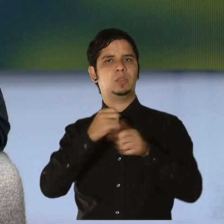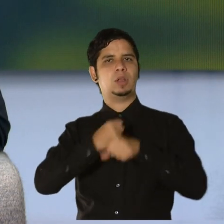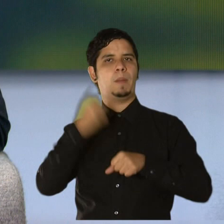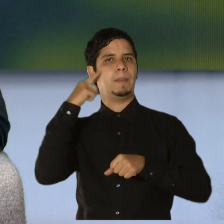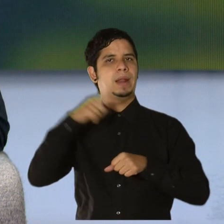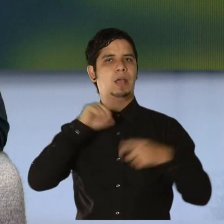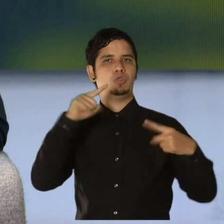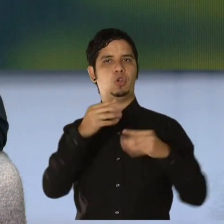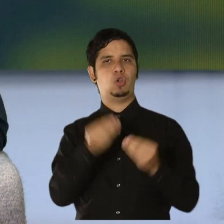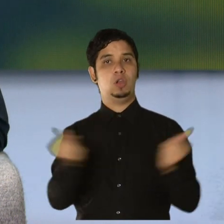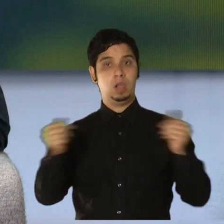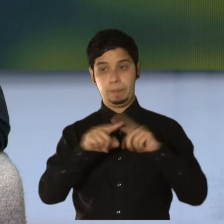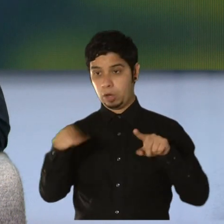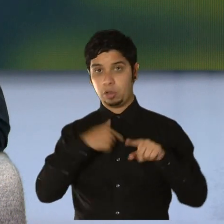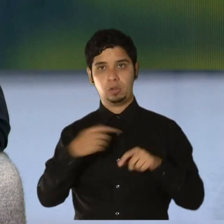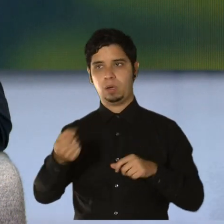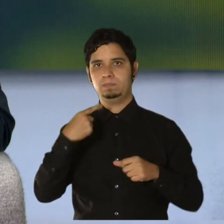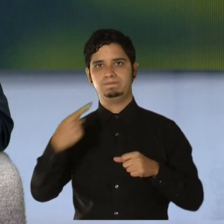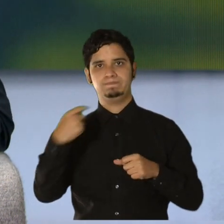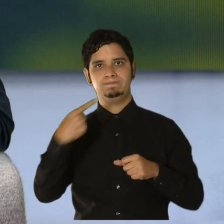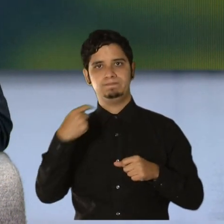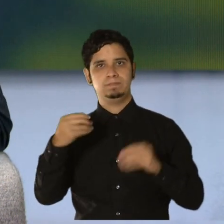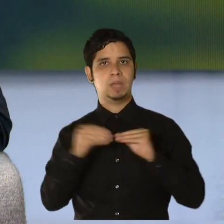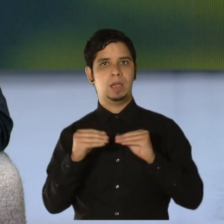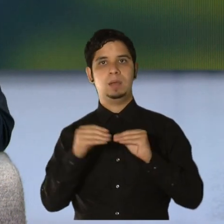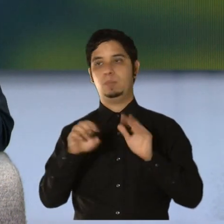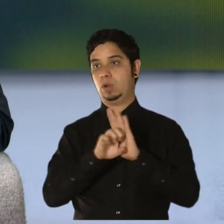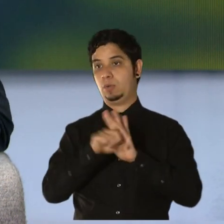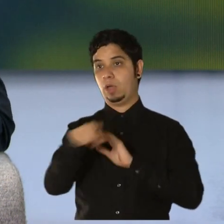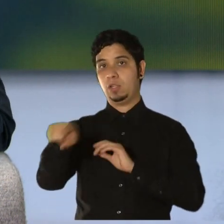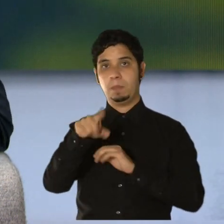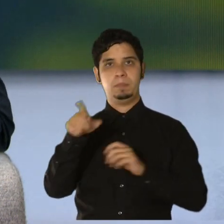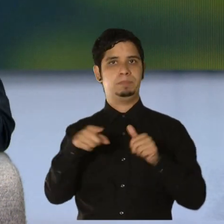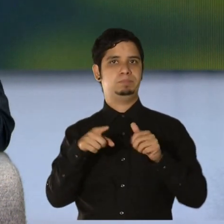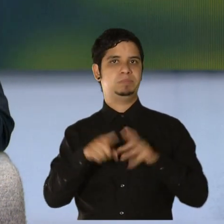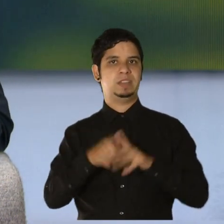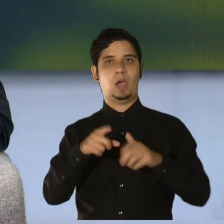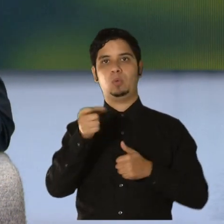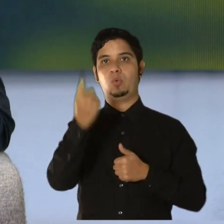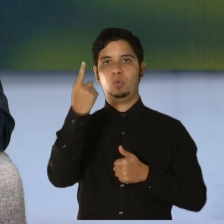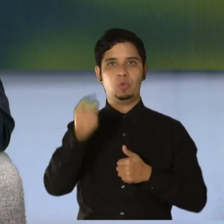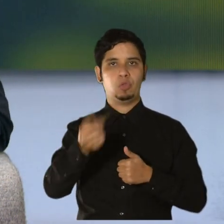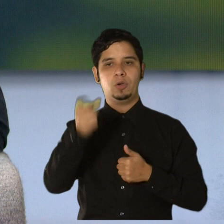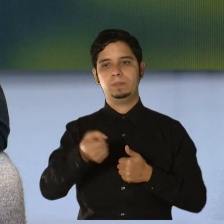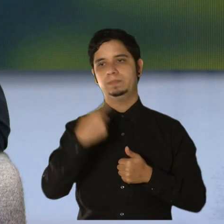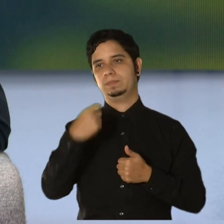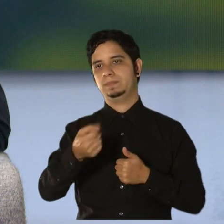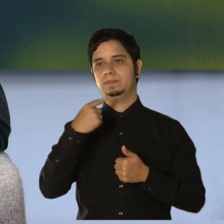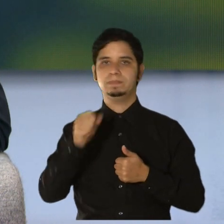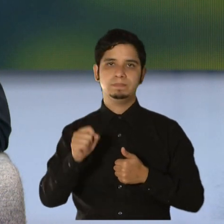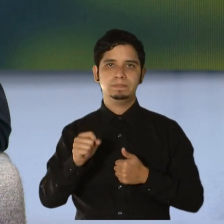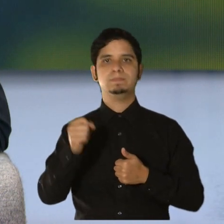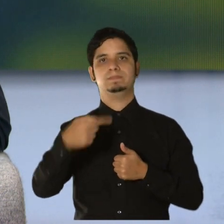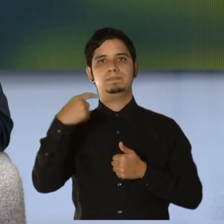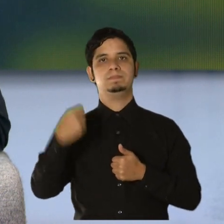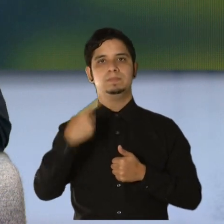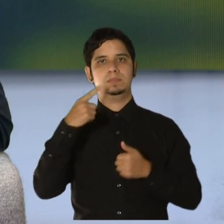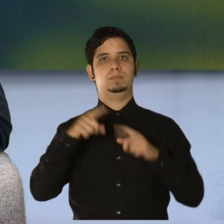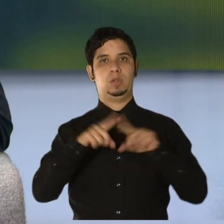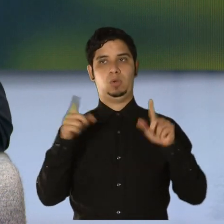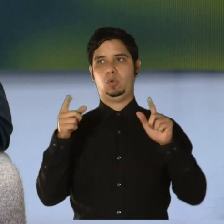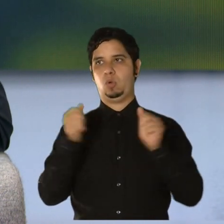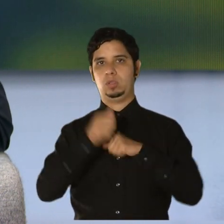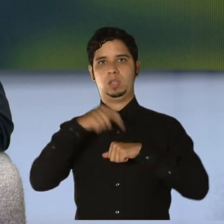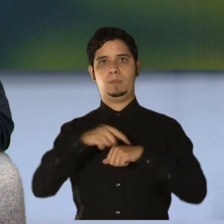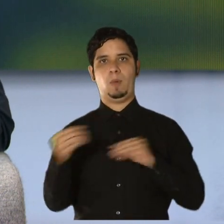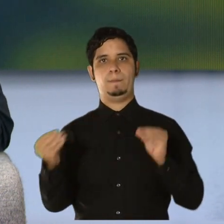el sentido de que comienzan a utilizar una o dos para el dolor, ¿verdad? Físico que tienen por cualquier tipo de situación y comienzan a utilizar